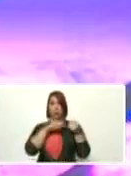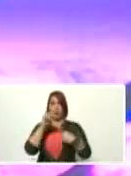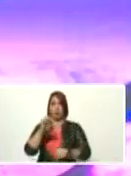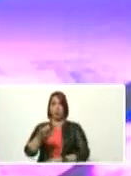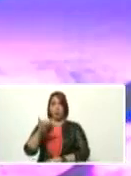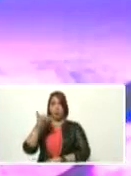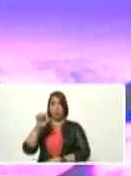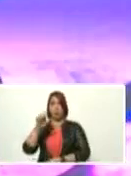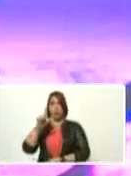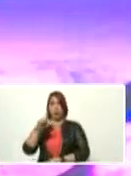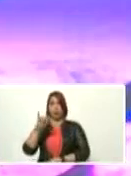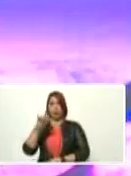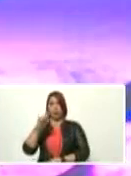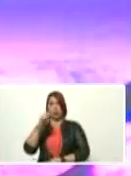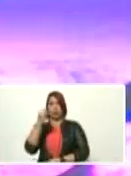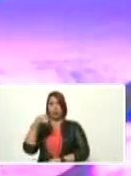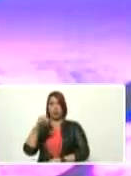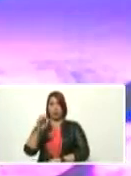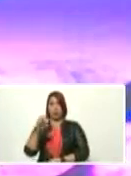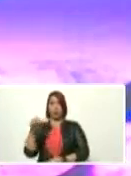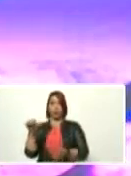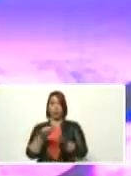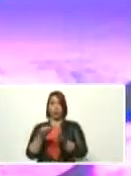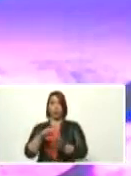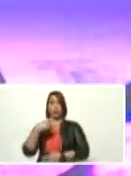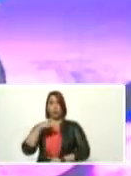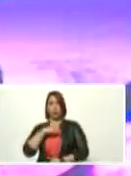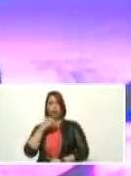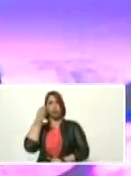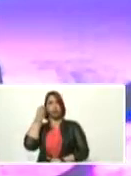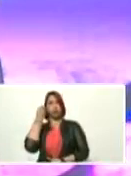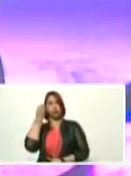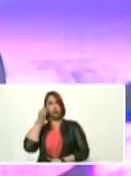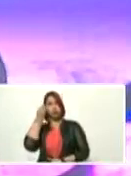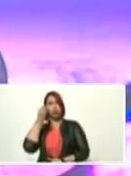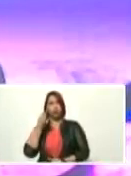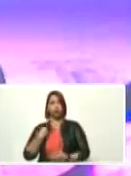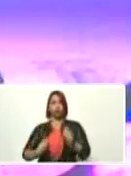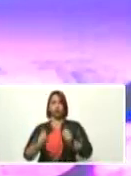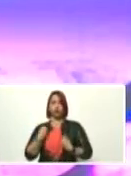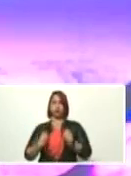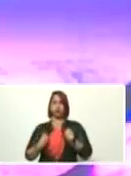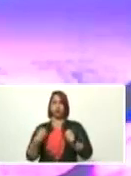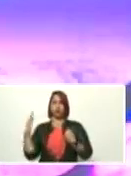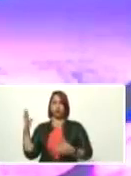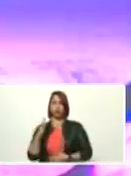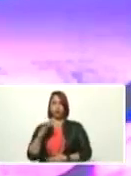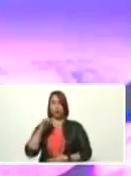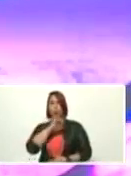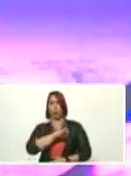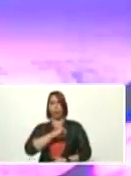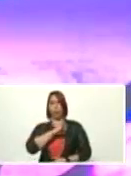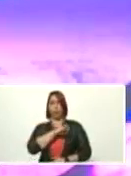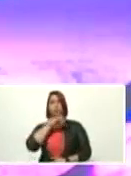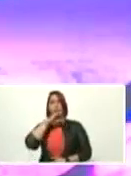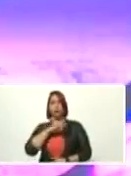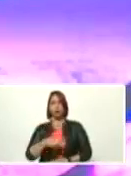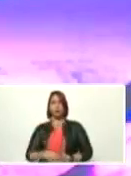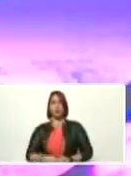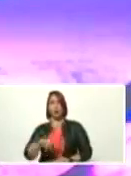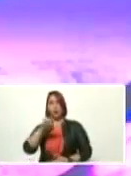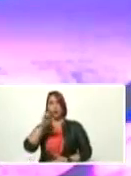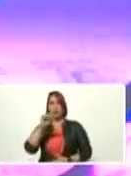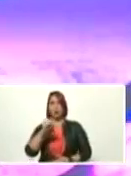Santaella, donde nos hicimos eco de este planteamiento, particularmente por una preocupación que trajo al seno de la Comisión el historiador Luis Rito